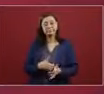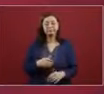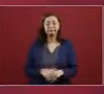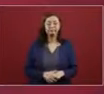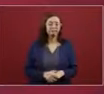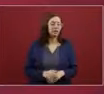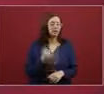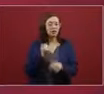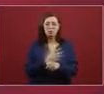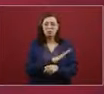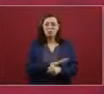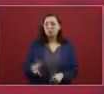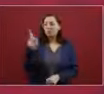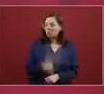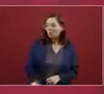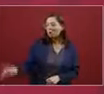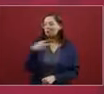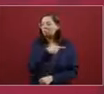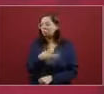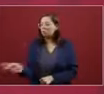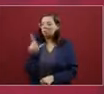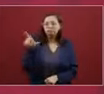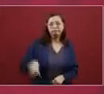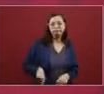gobierno rico con pueblo pobre.